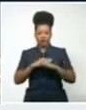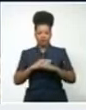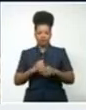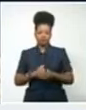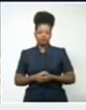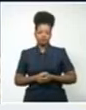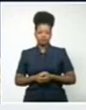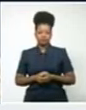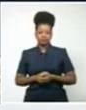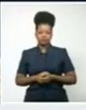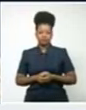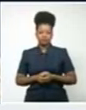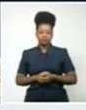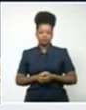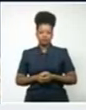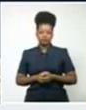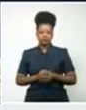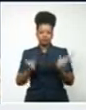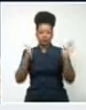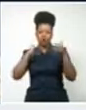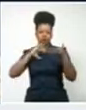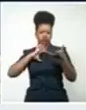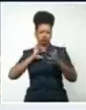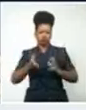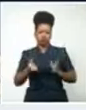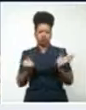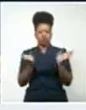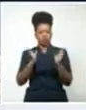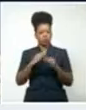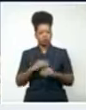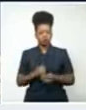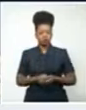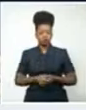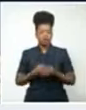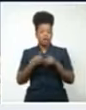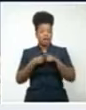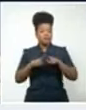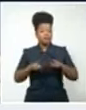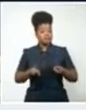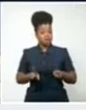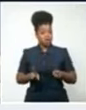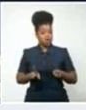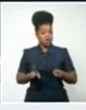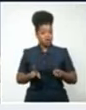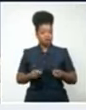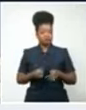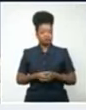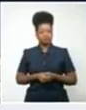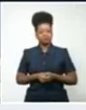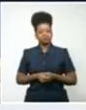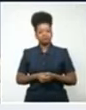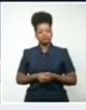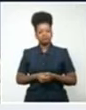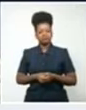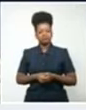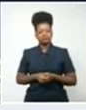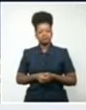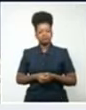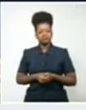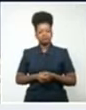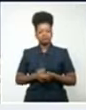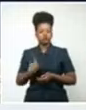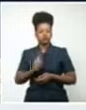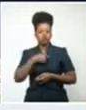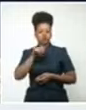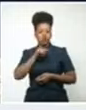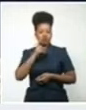existido complicaciones. Pero de todas formas, teniendo en cuenta todas estas